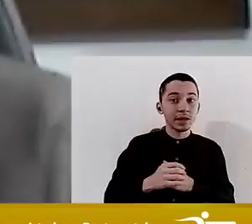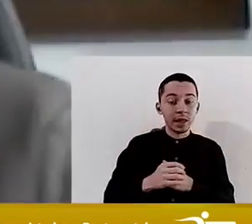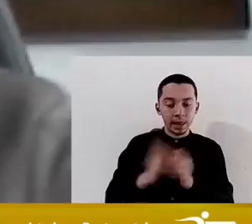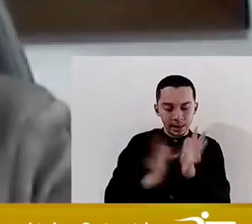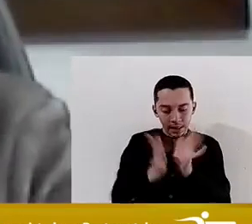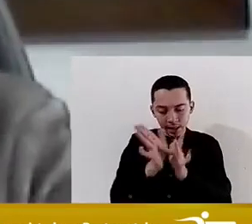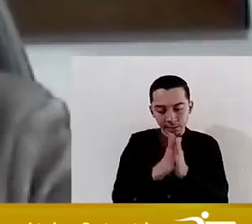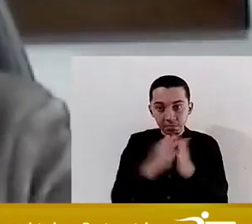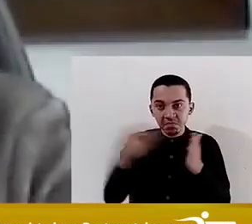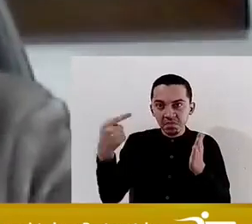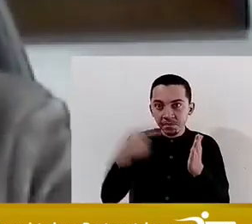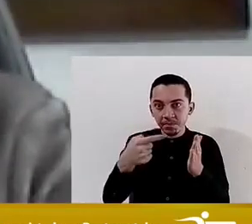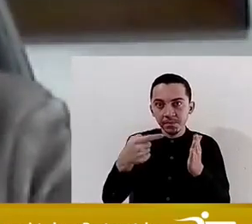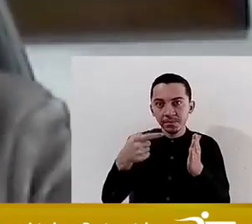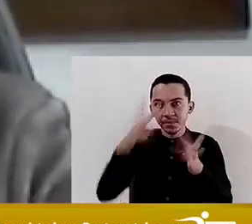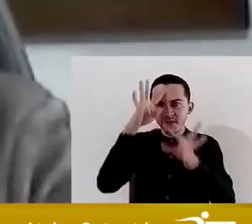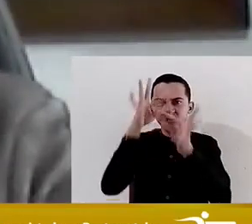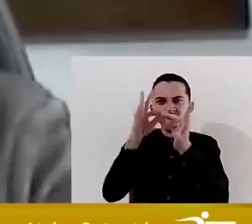fe.